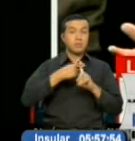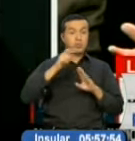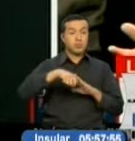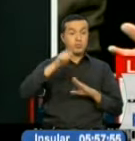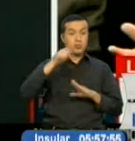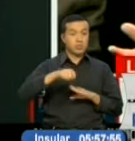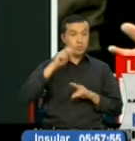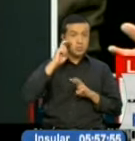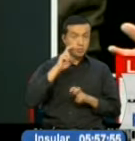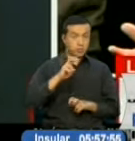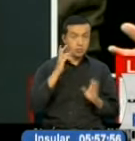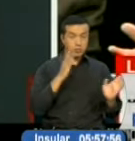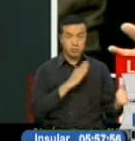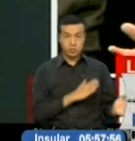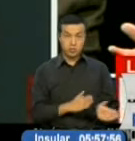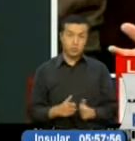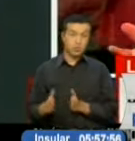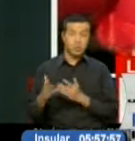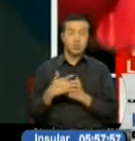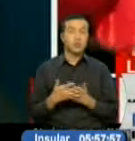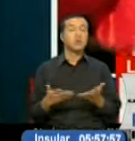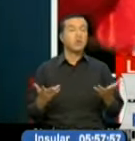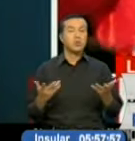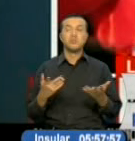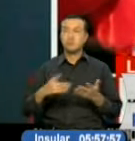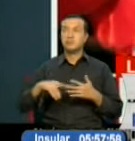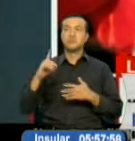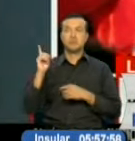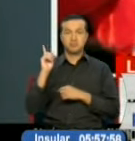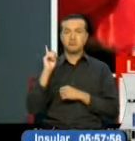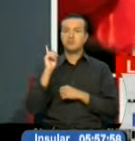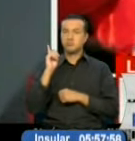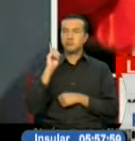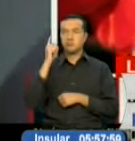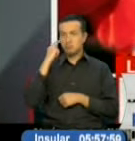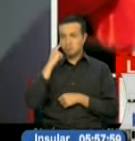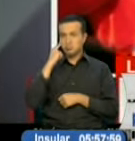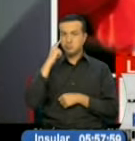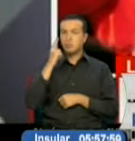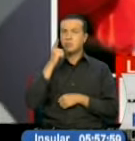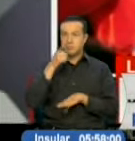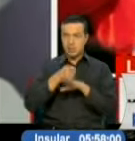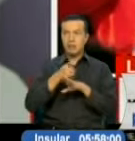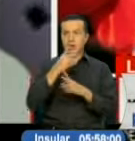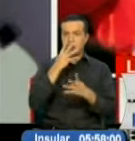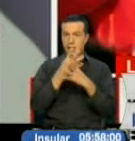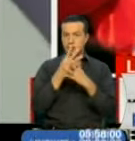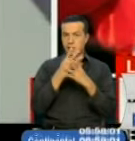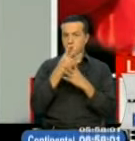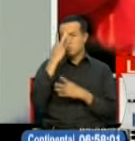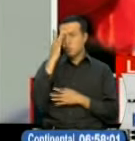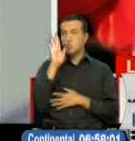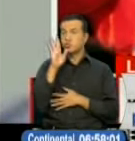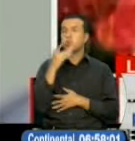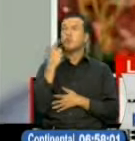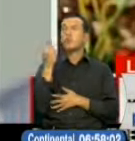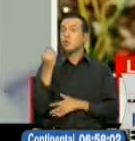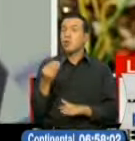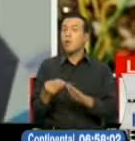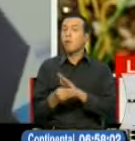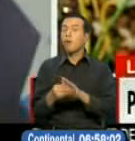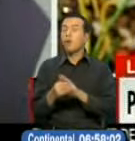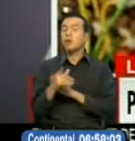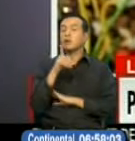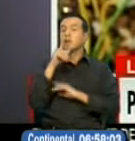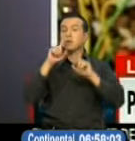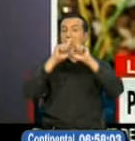de investigación preparatoria del Poder Judicial aplicó esa medida en el marco de la investigación en su contra por presuntamente haber recibido sobornos por